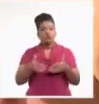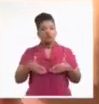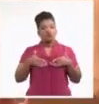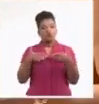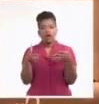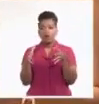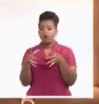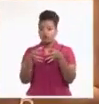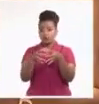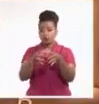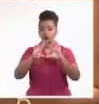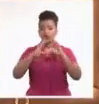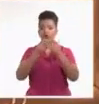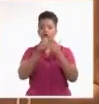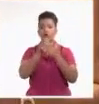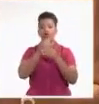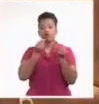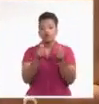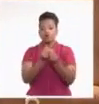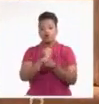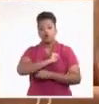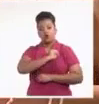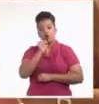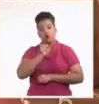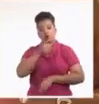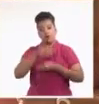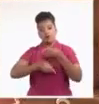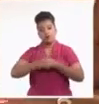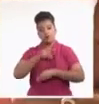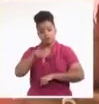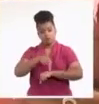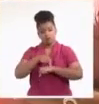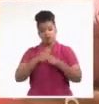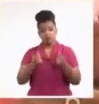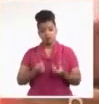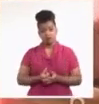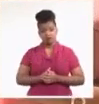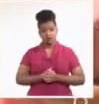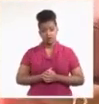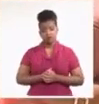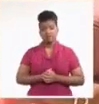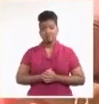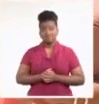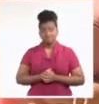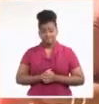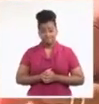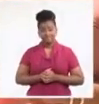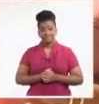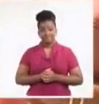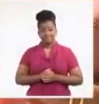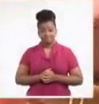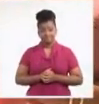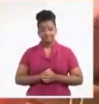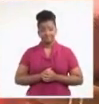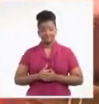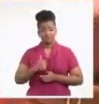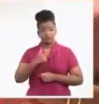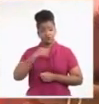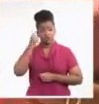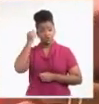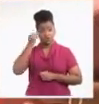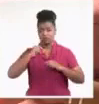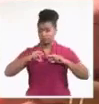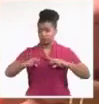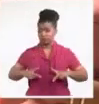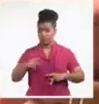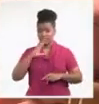todos juntos de esta situación. Yo creo que este yo creo y ratifico, y yo creo además que lo que dijo el